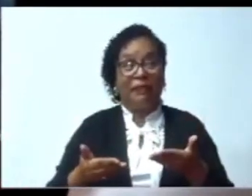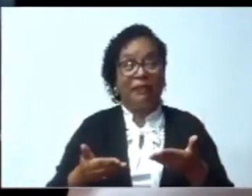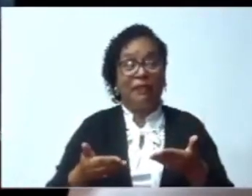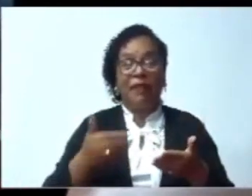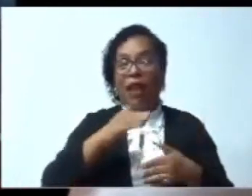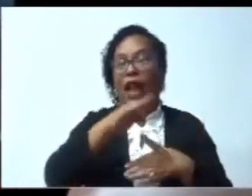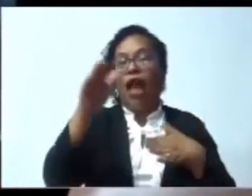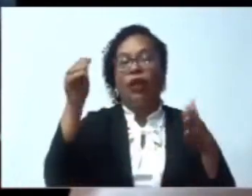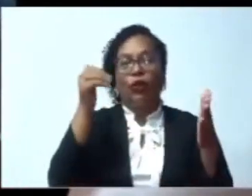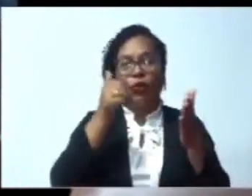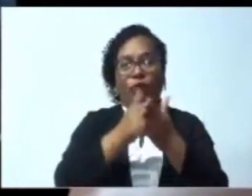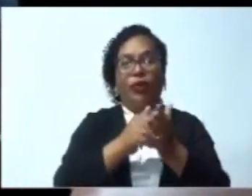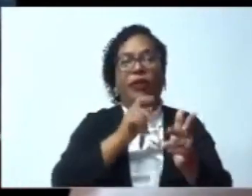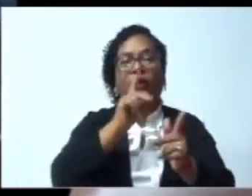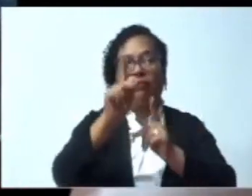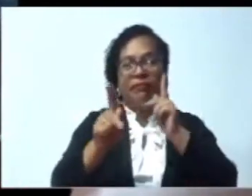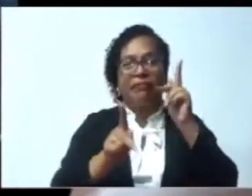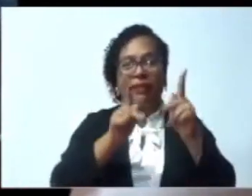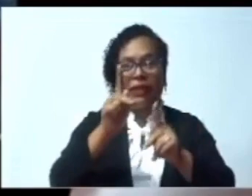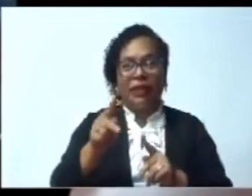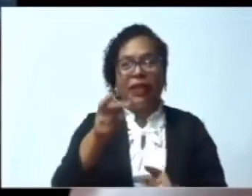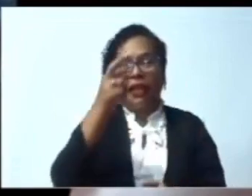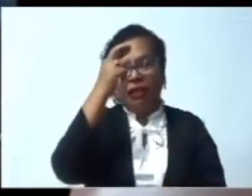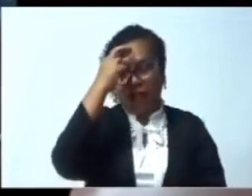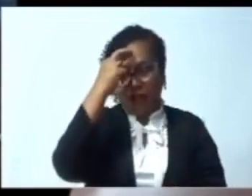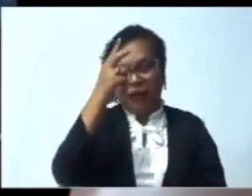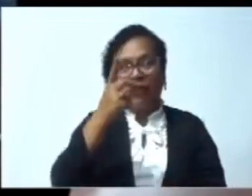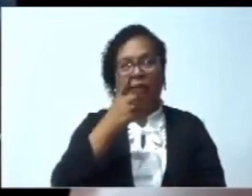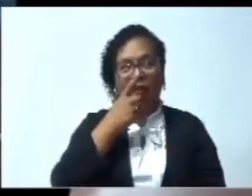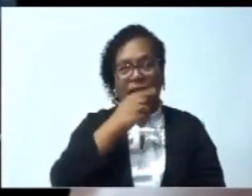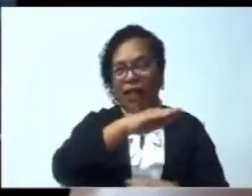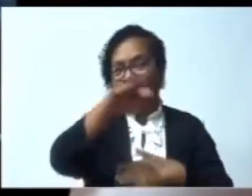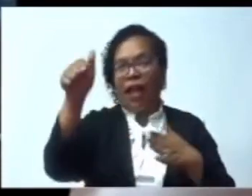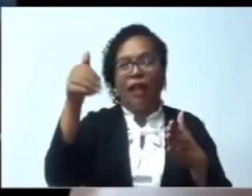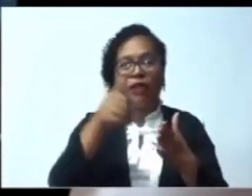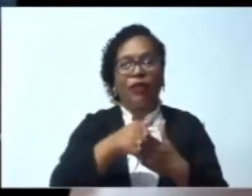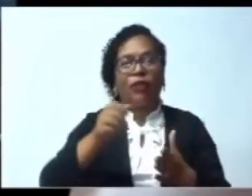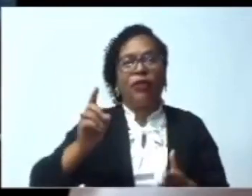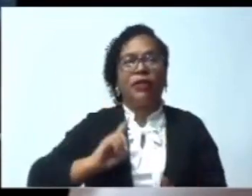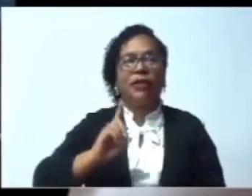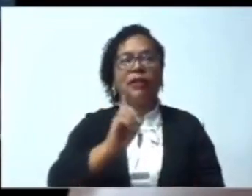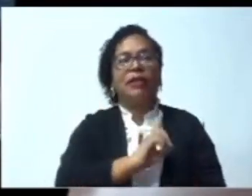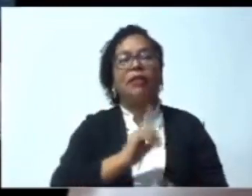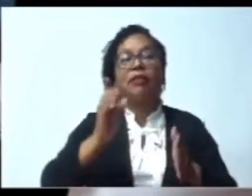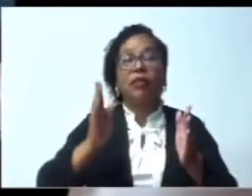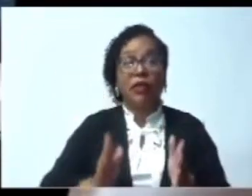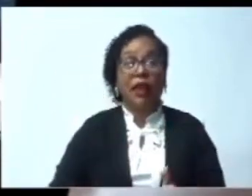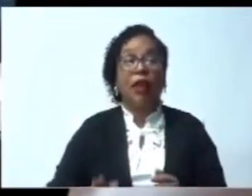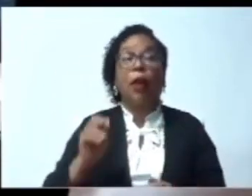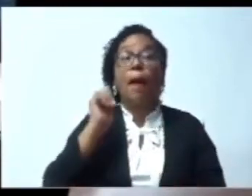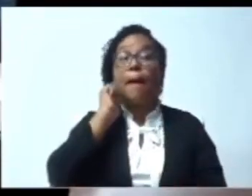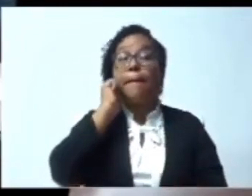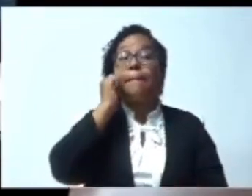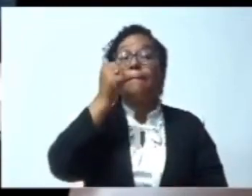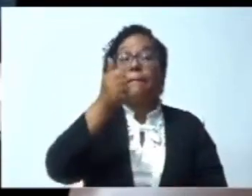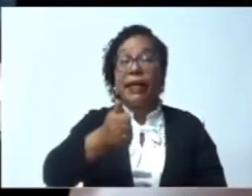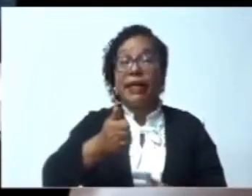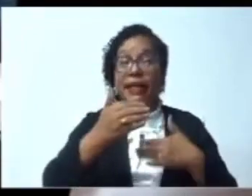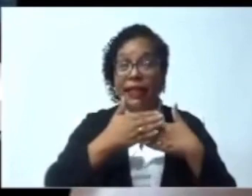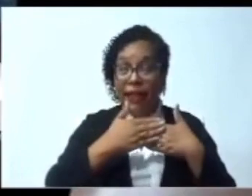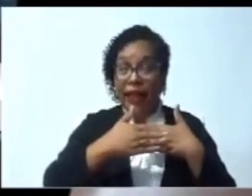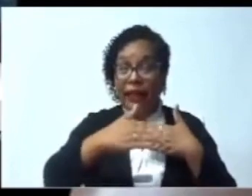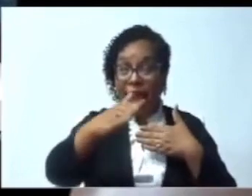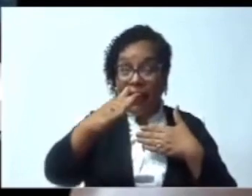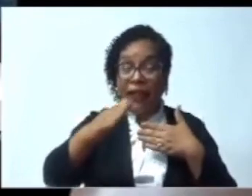a todo el pueblo dominicano y a todos los diputados que están aquí presentes a que a partir de mañana hasta el